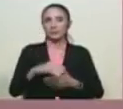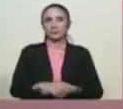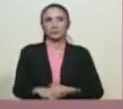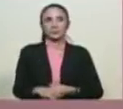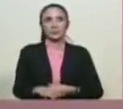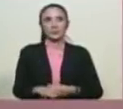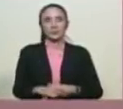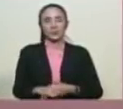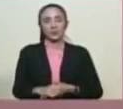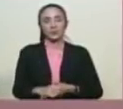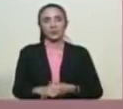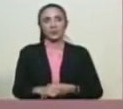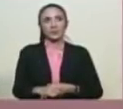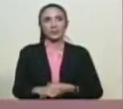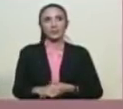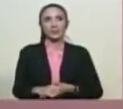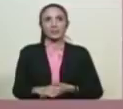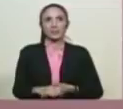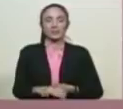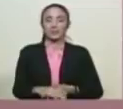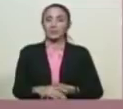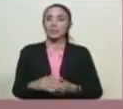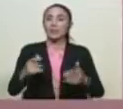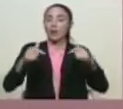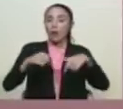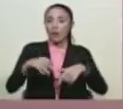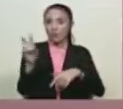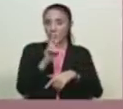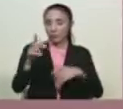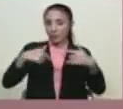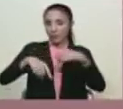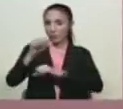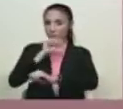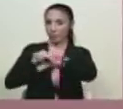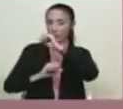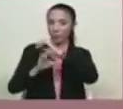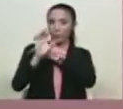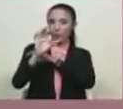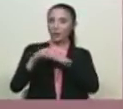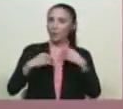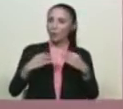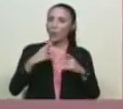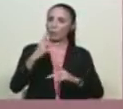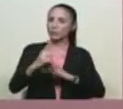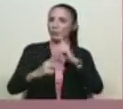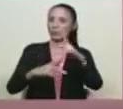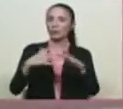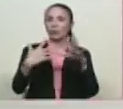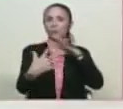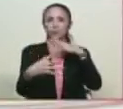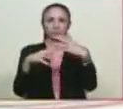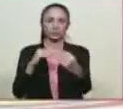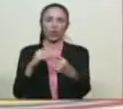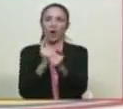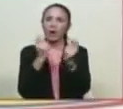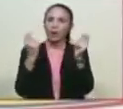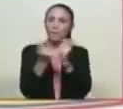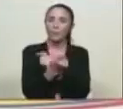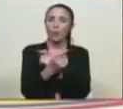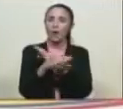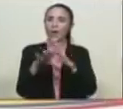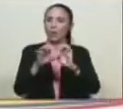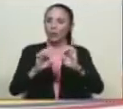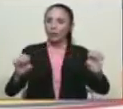Hoy Venezuela se encuentra en la vanguardia mundial de los procesos de transformación social y de la